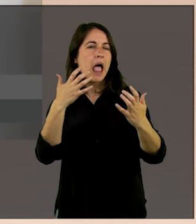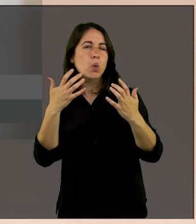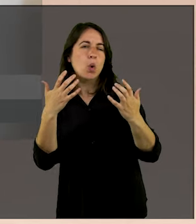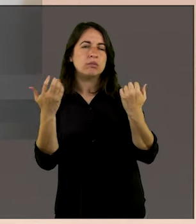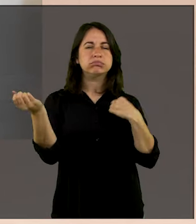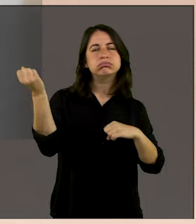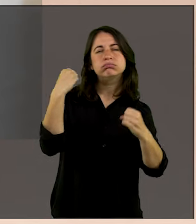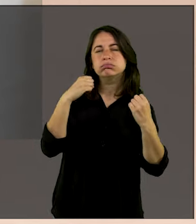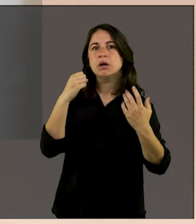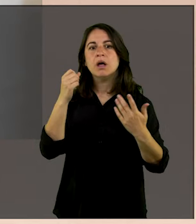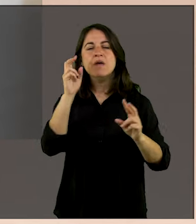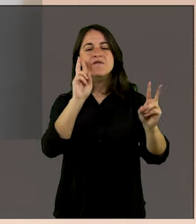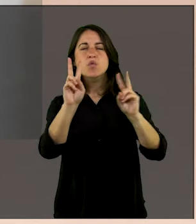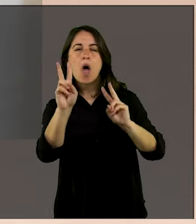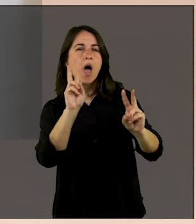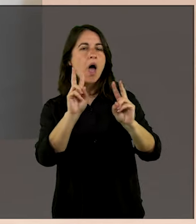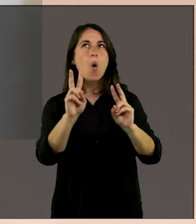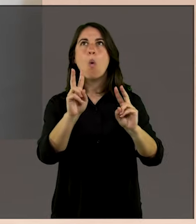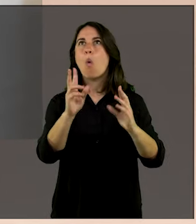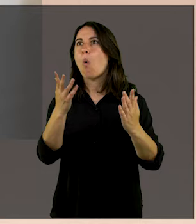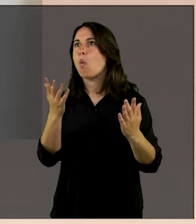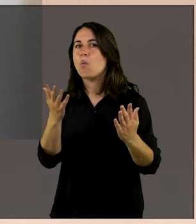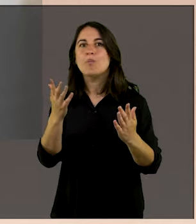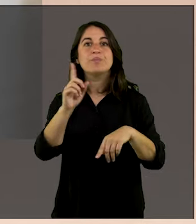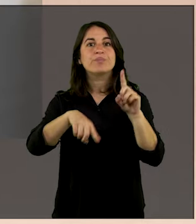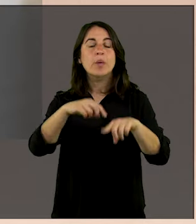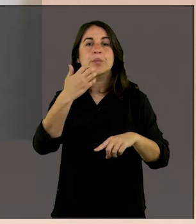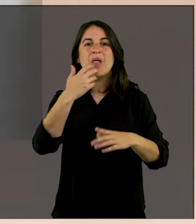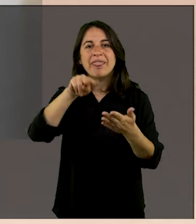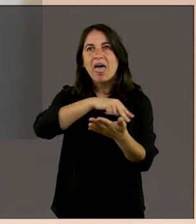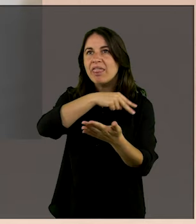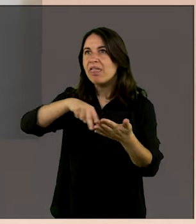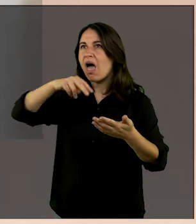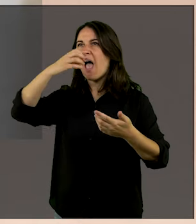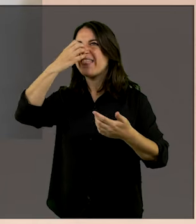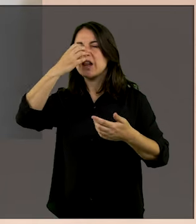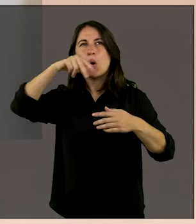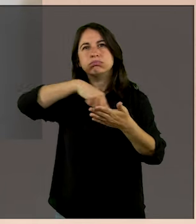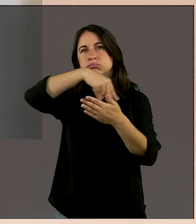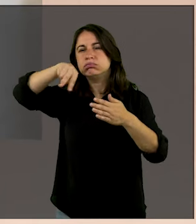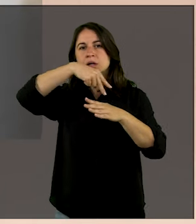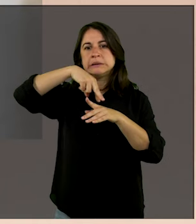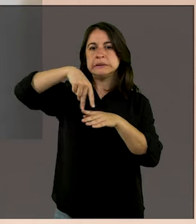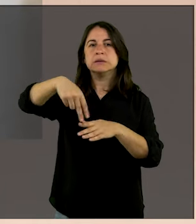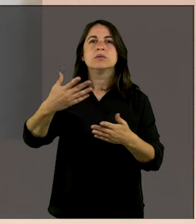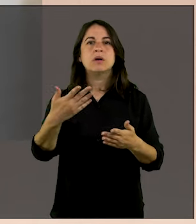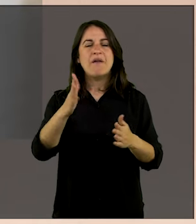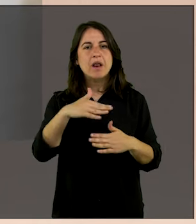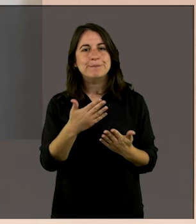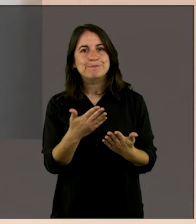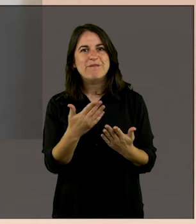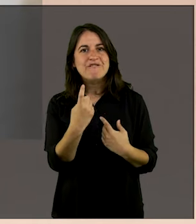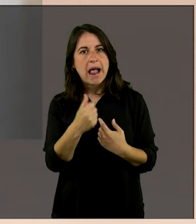para espectáculos performativos, eminentemente visuales, o para el circo y para la danza, se nos ha quedado muy